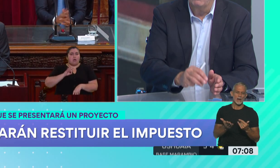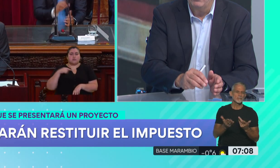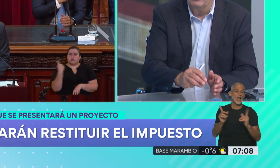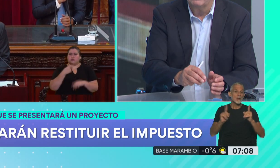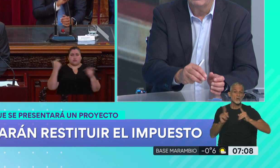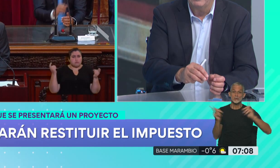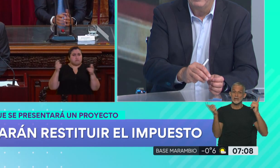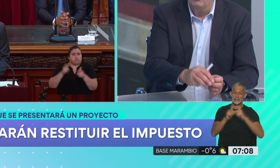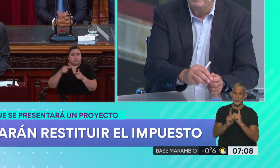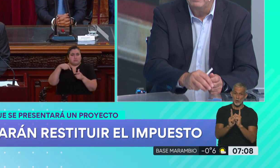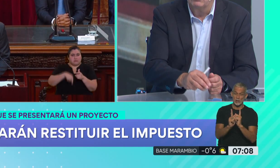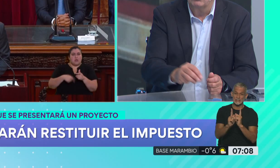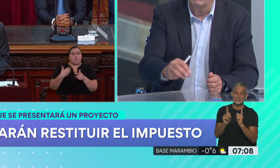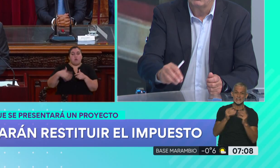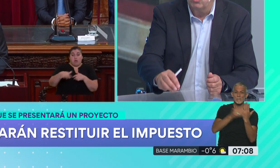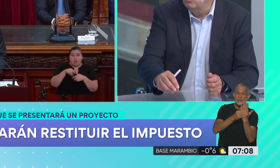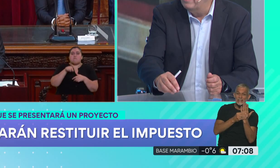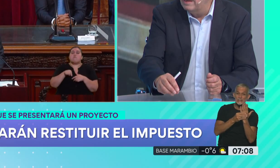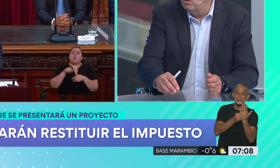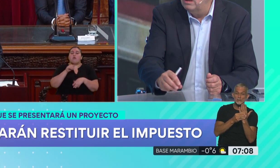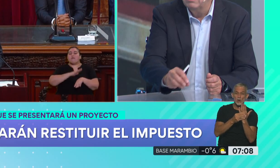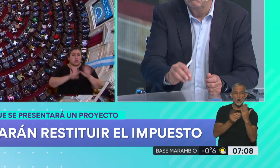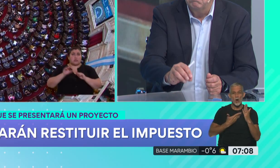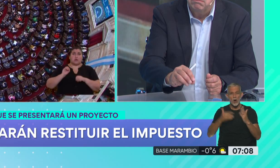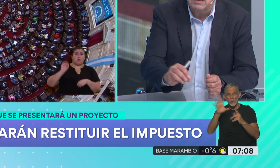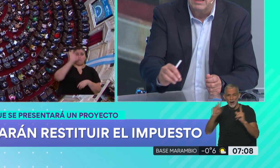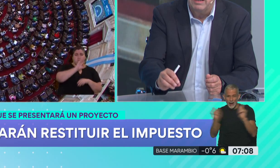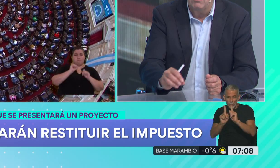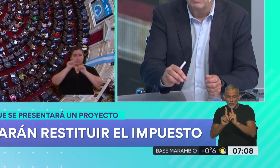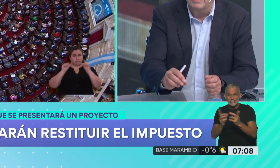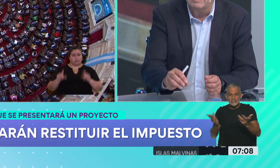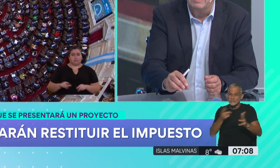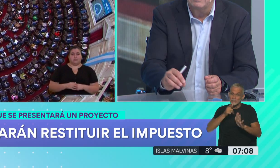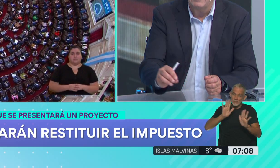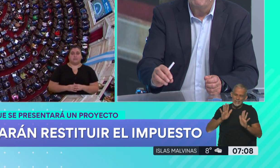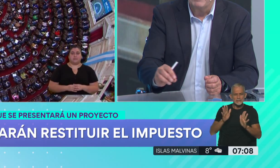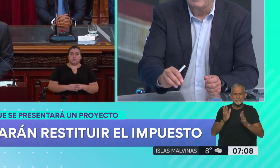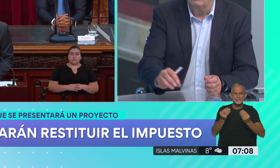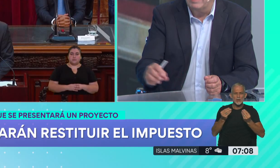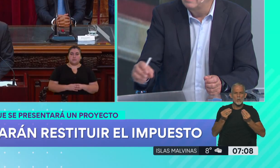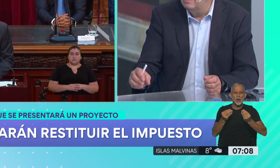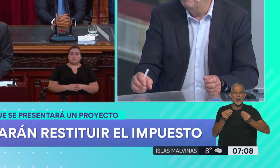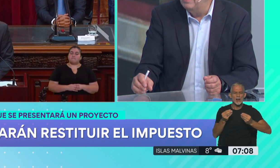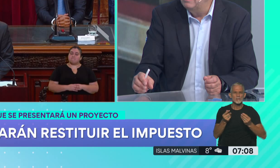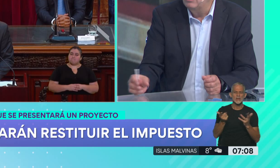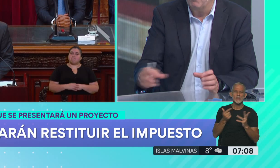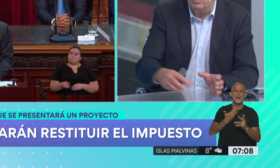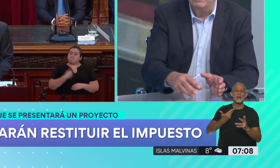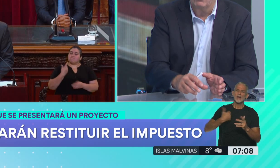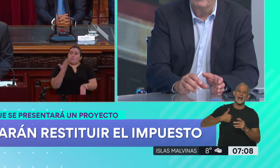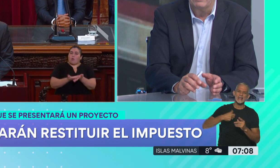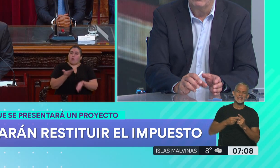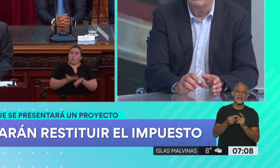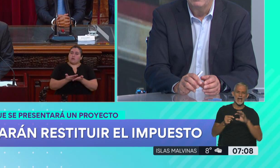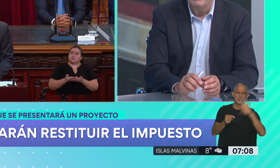casos, reuniones de los ministros con gobernadores. Sí. Dicen que lo que quieren hacer es regionalizar el país y convocar